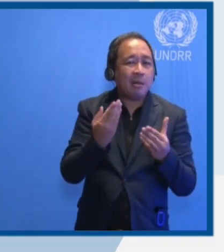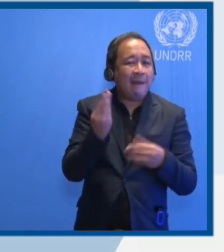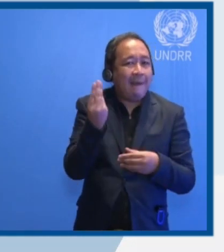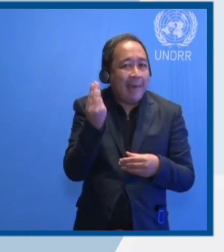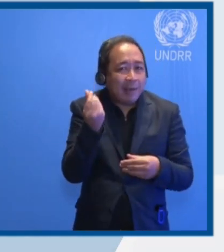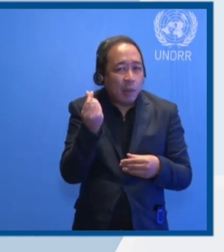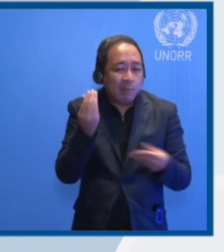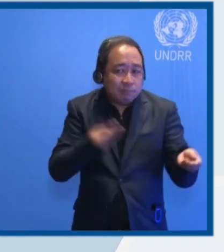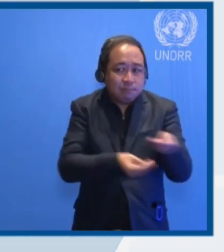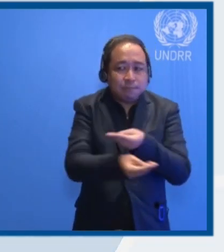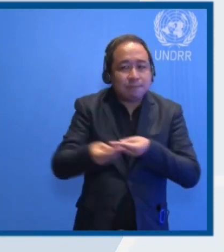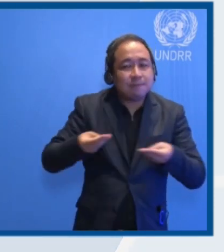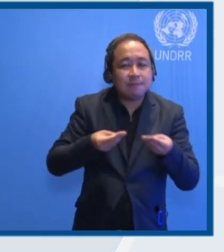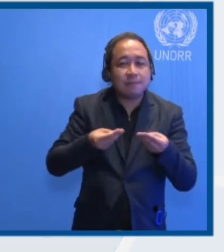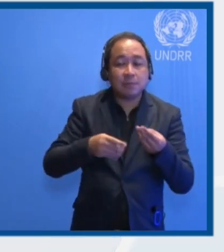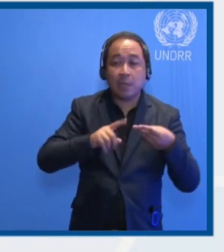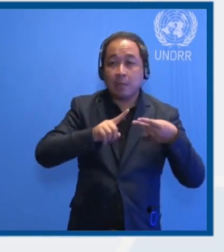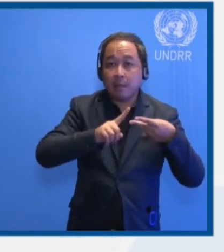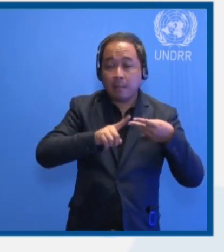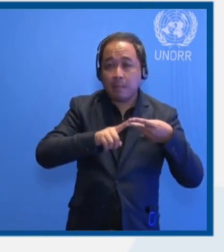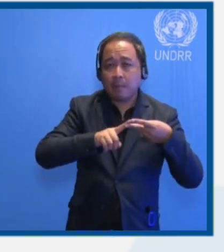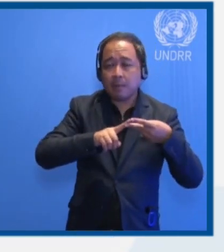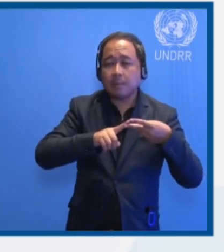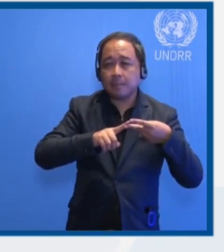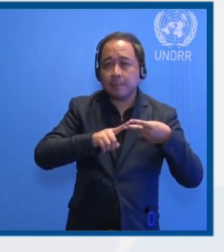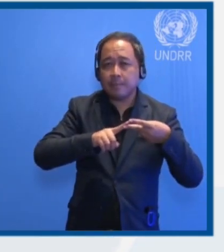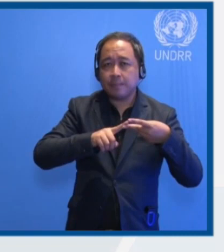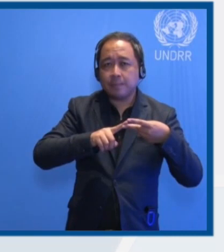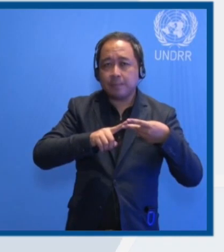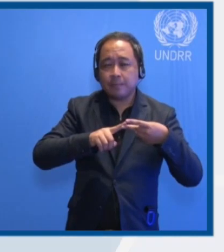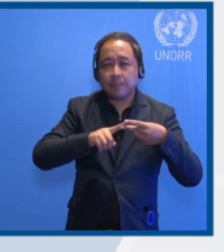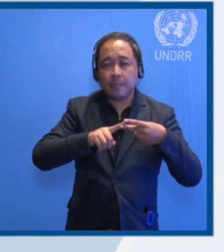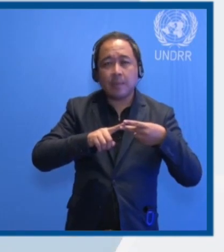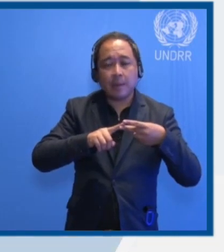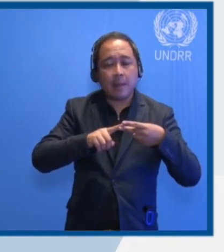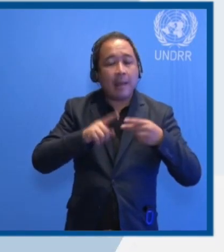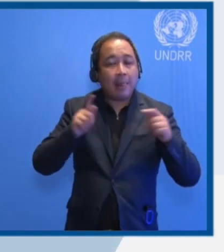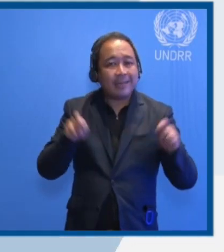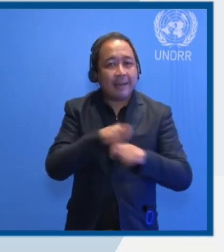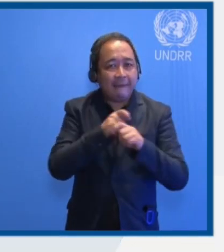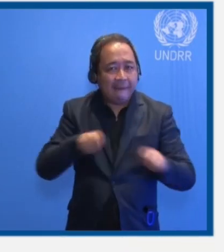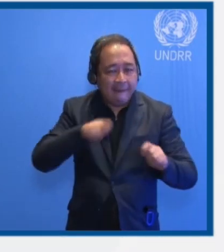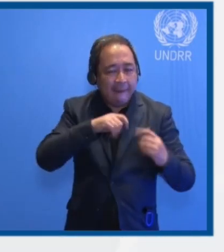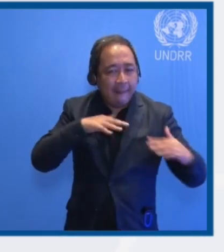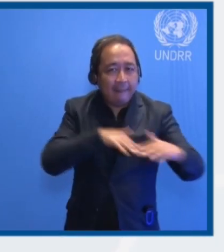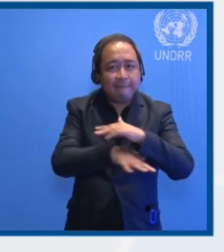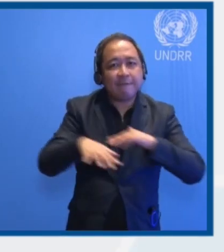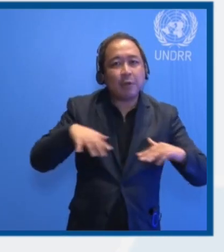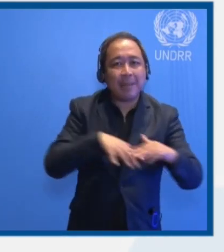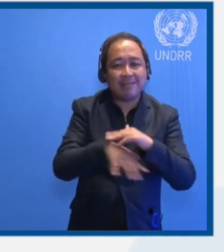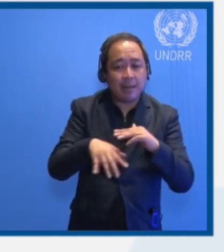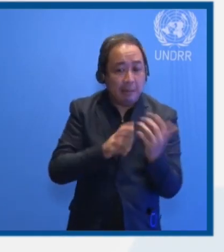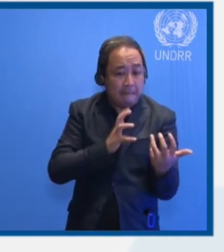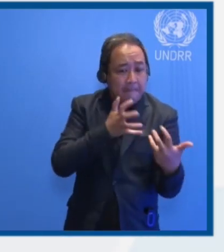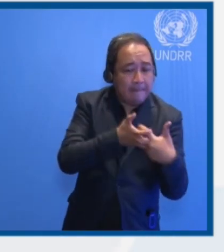en información y asumen que se van a trabajar en territorios con una gobernanza ideal que no existe en la realidad. Por